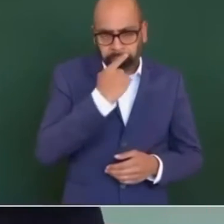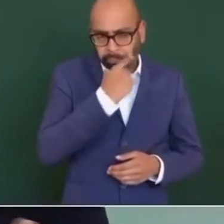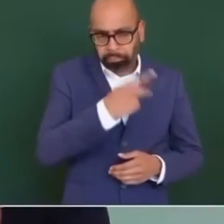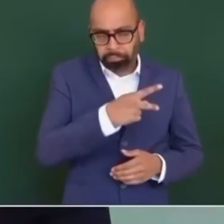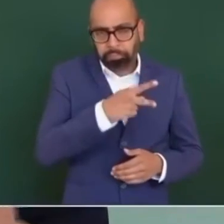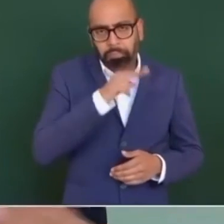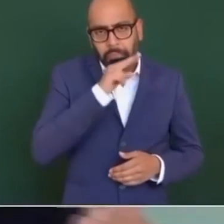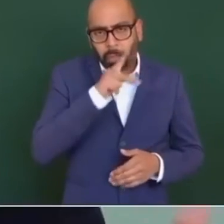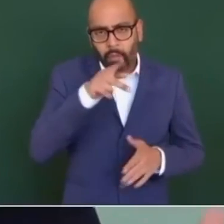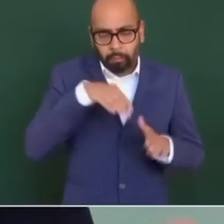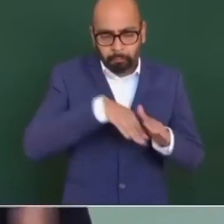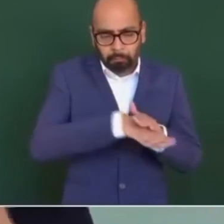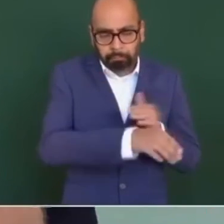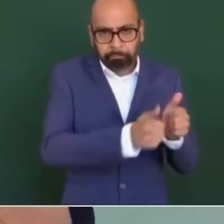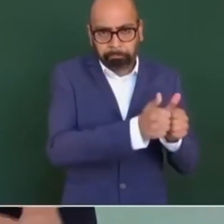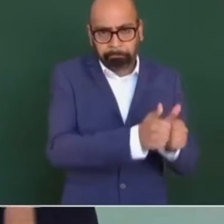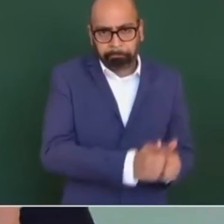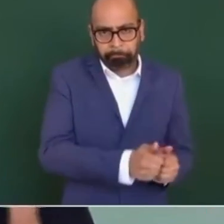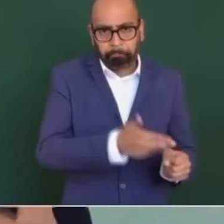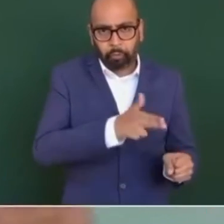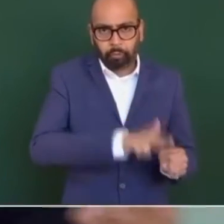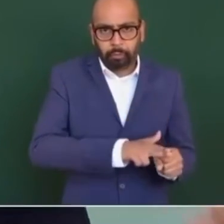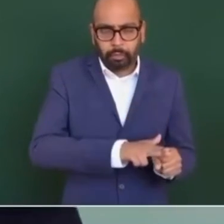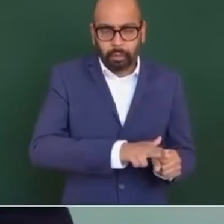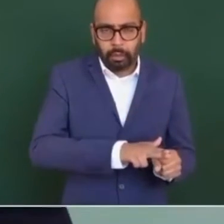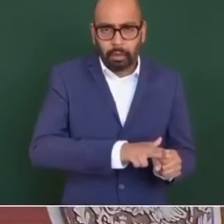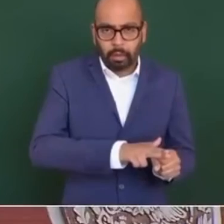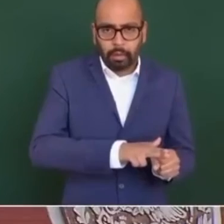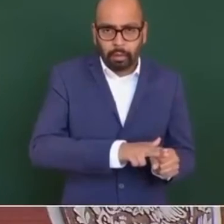aislado, él mismo decidió,